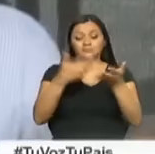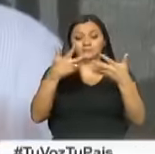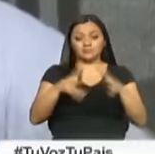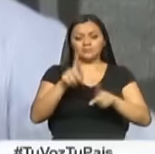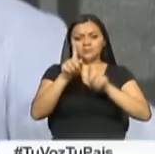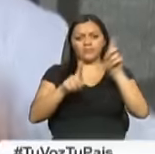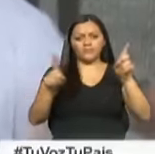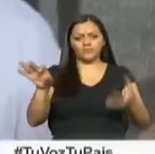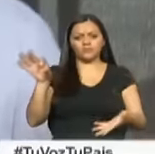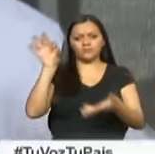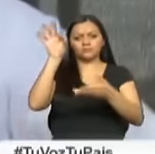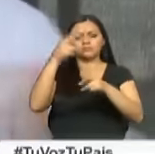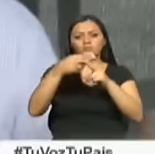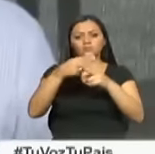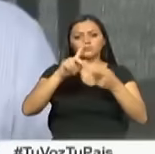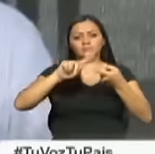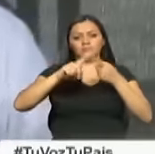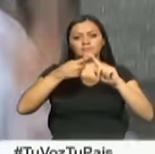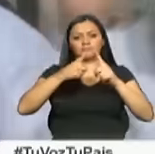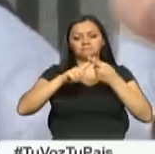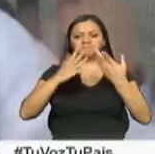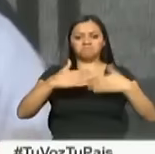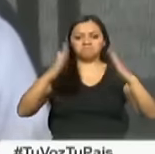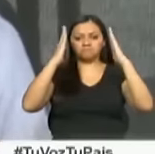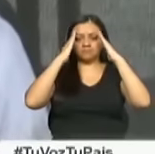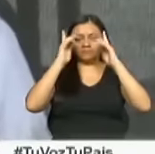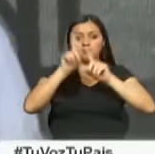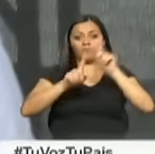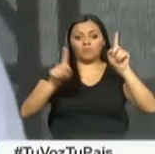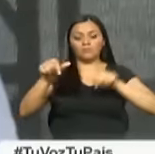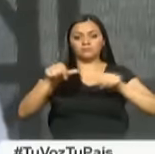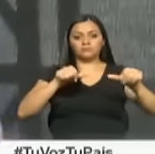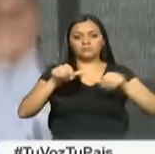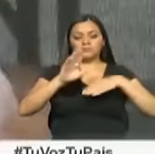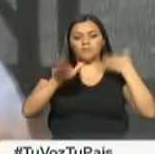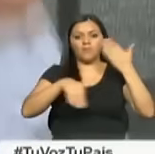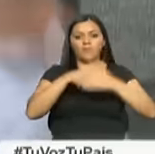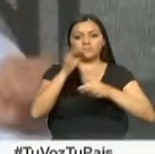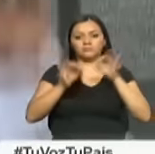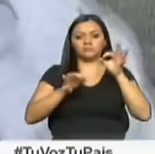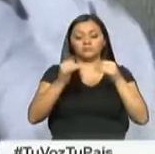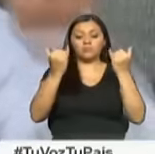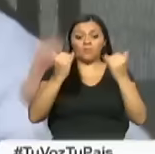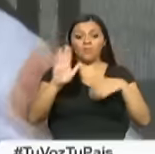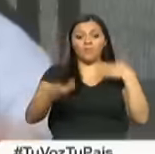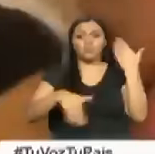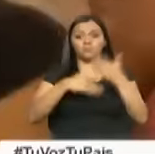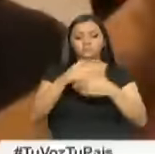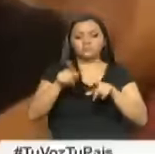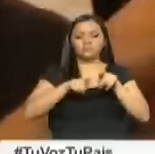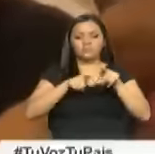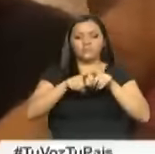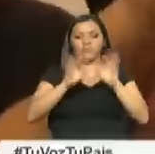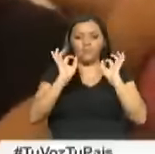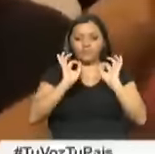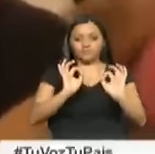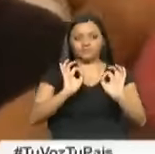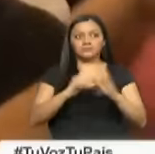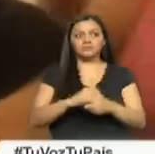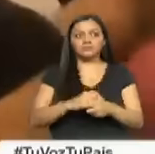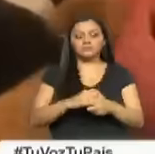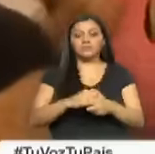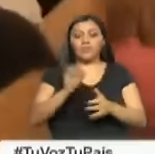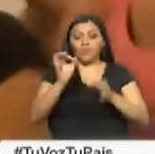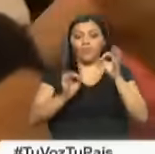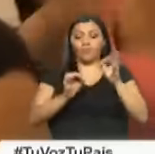los designó porque eran sus amigos o conocidos y ellos nos administraban justicia. Hoy todos son a concurso. Los